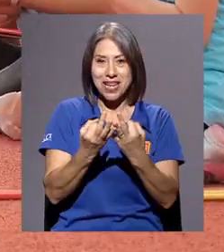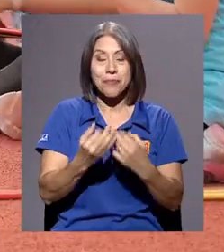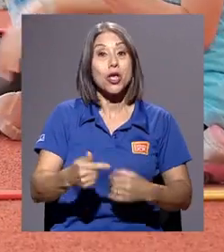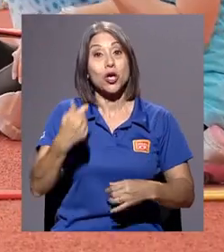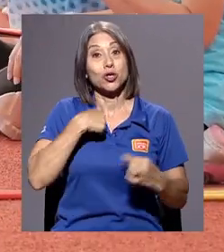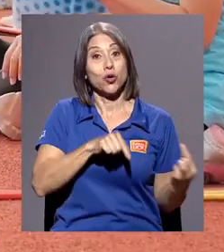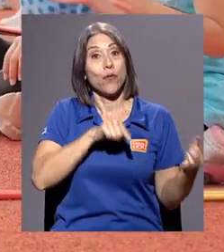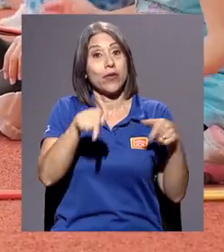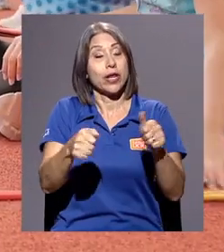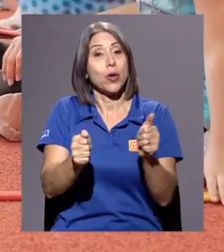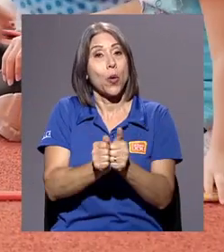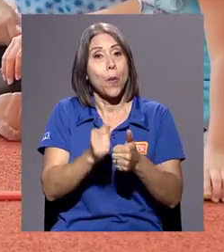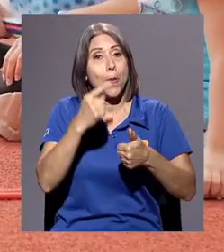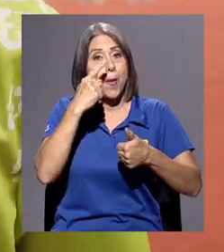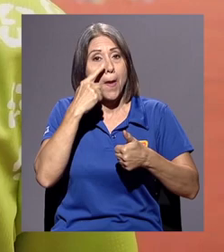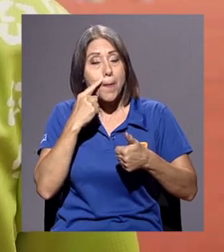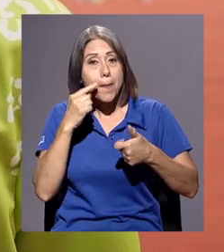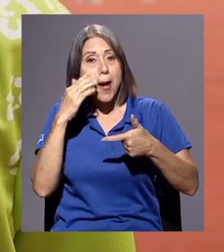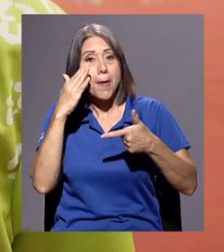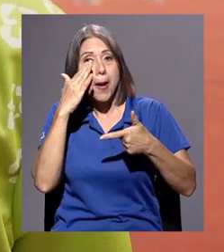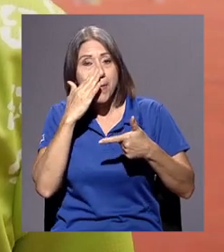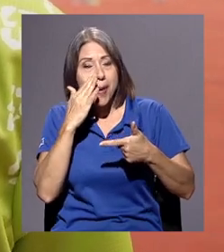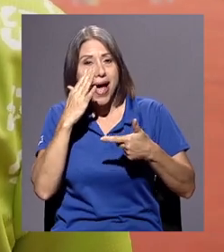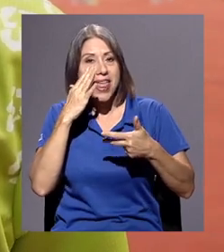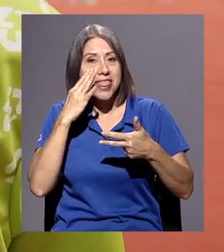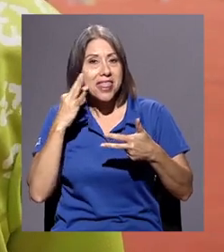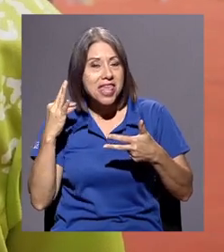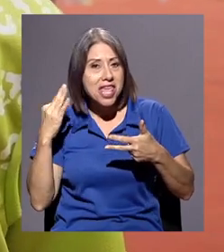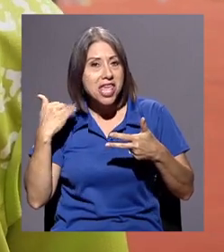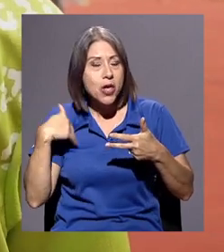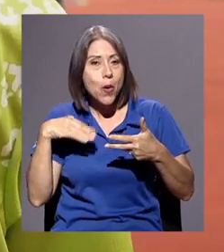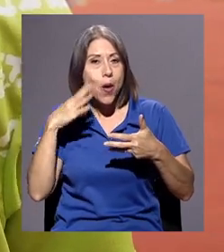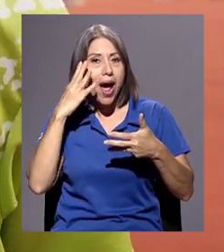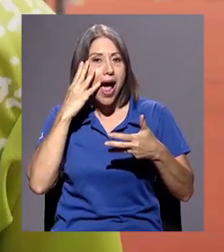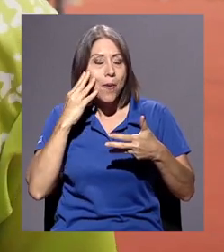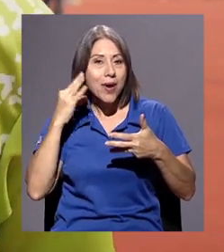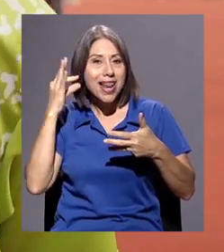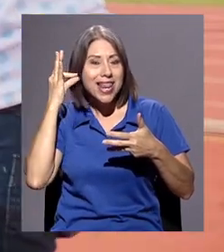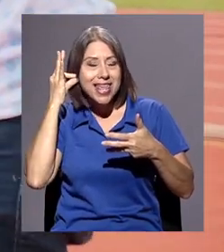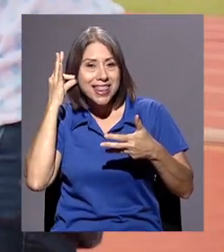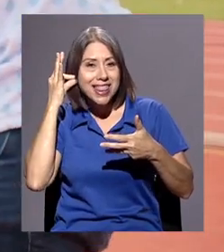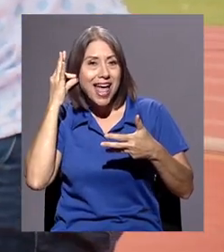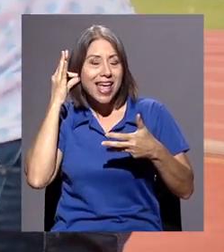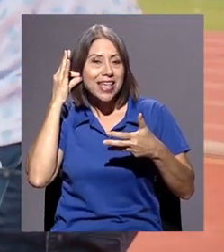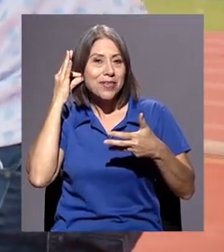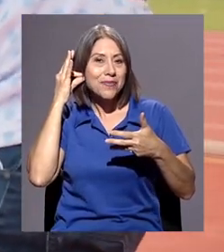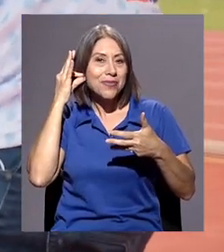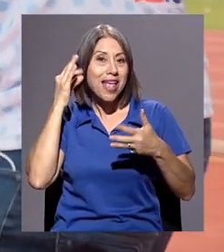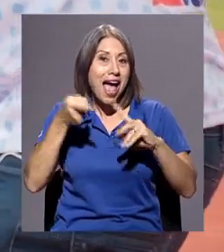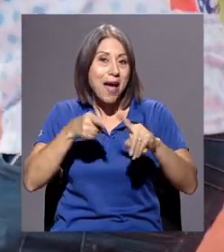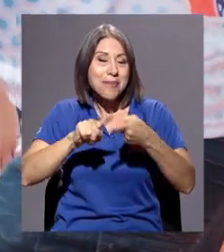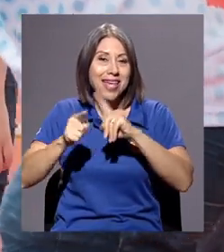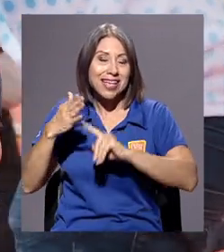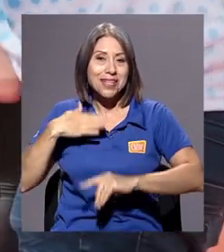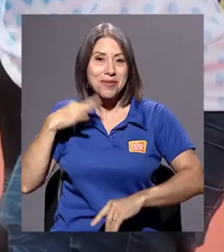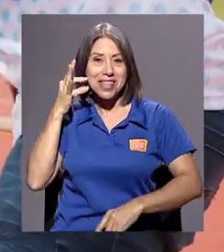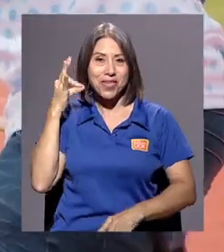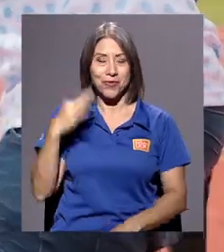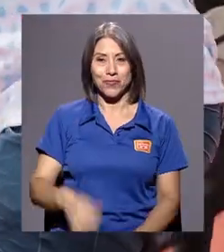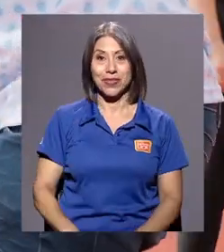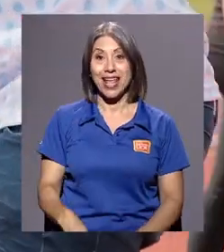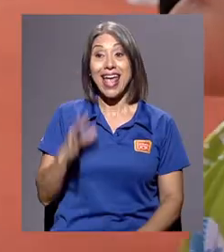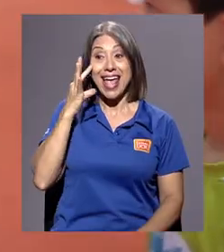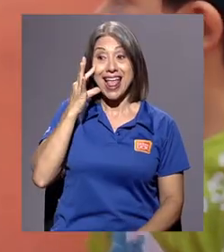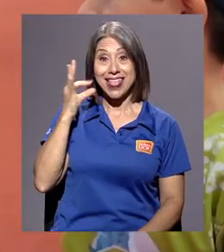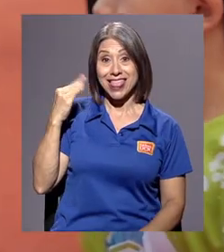Hoy vine con mi papá, mamá, tío, abuelita y amigas de mi tío.